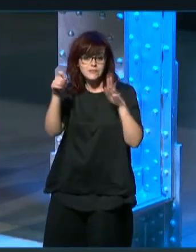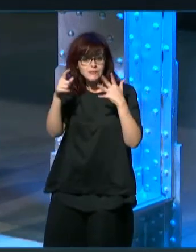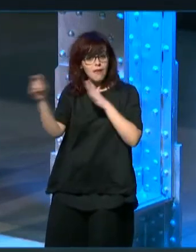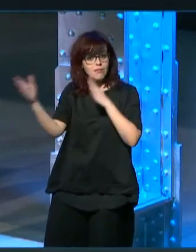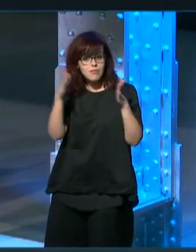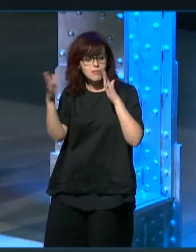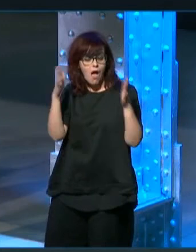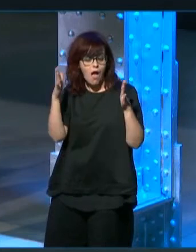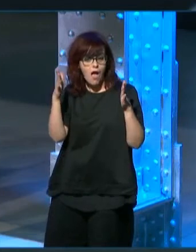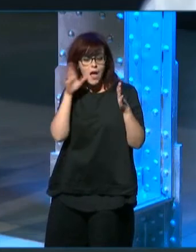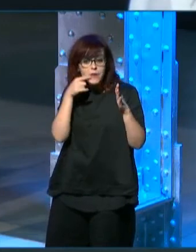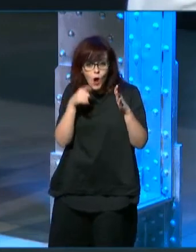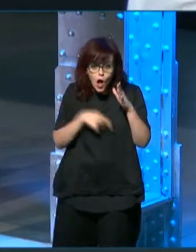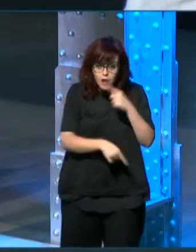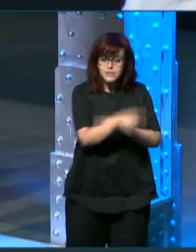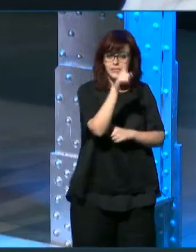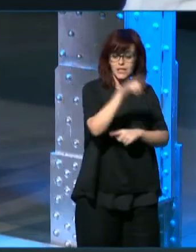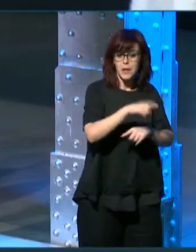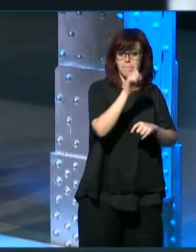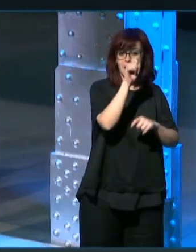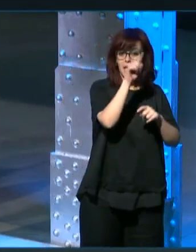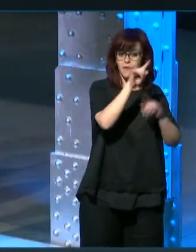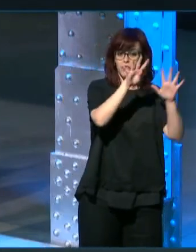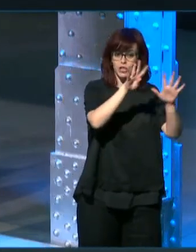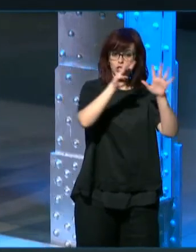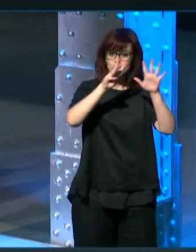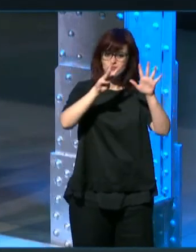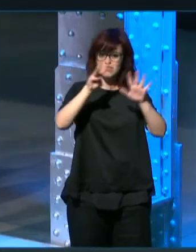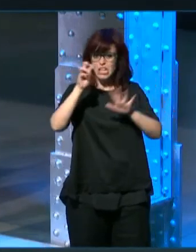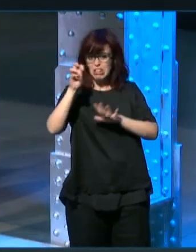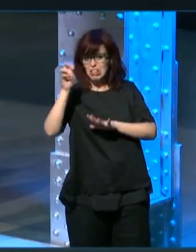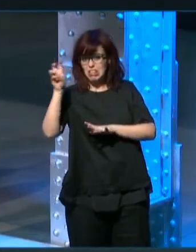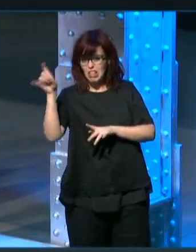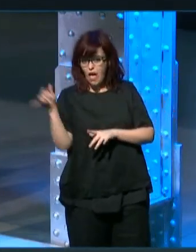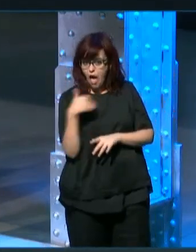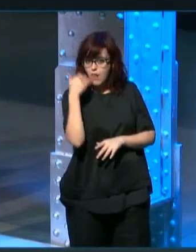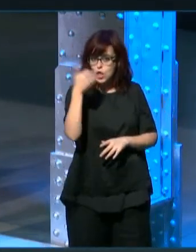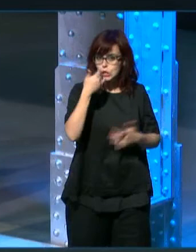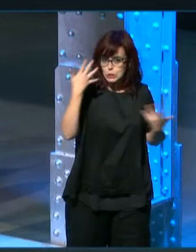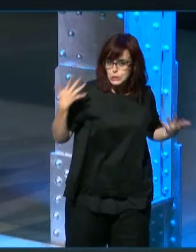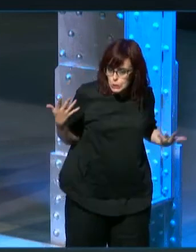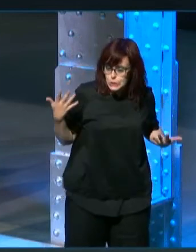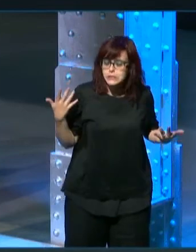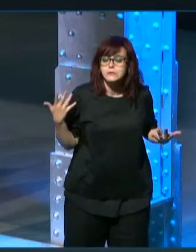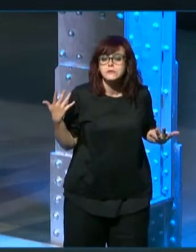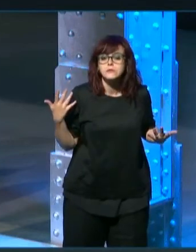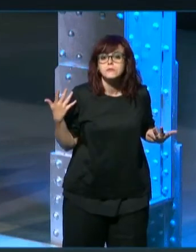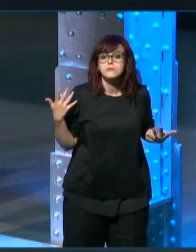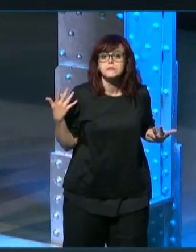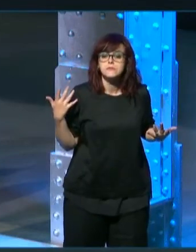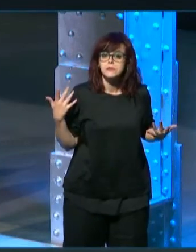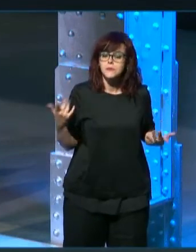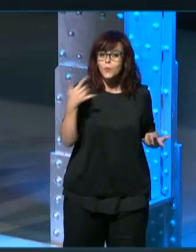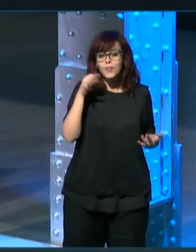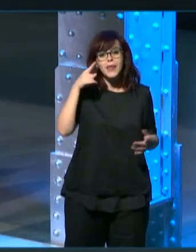60, en torno al 60, esta chica es del 80 y algo. Entonces, yo creo que ahí igual